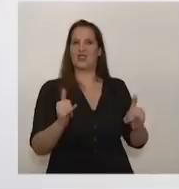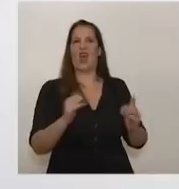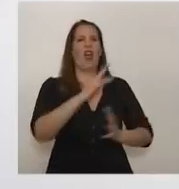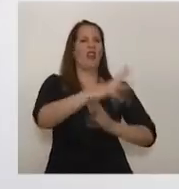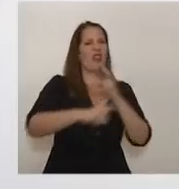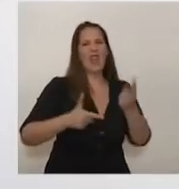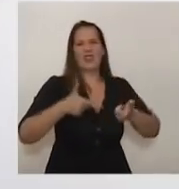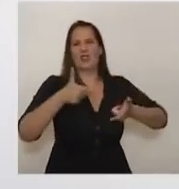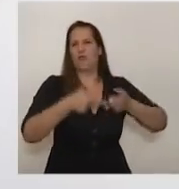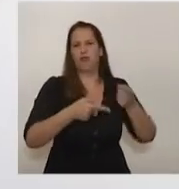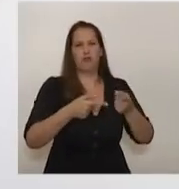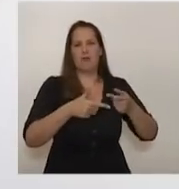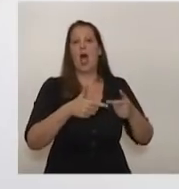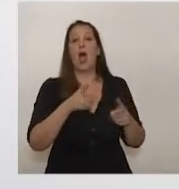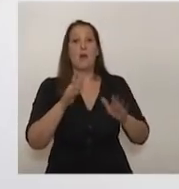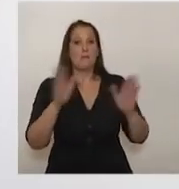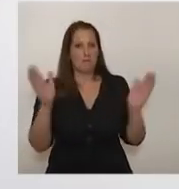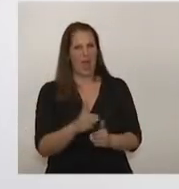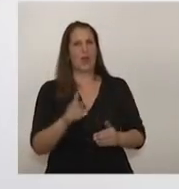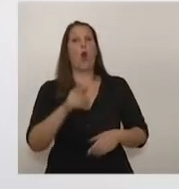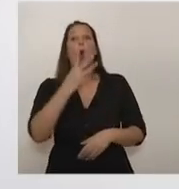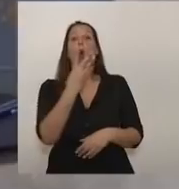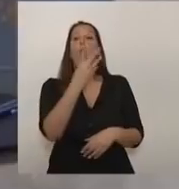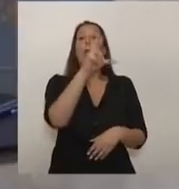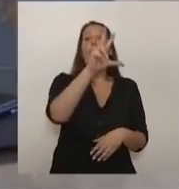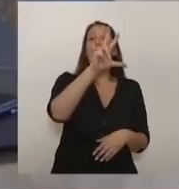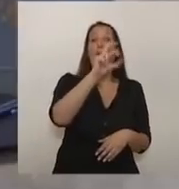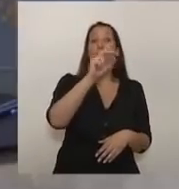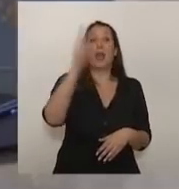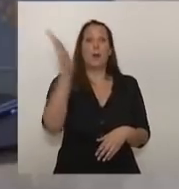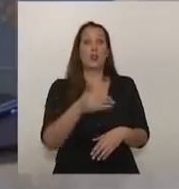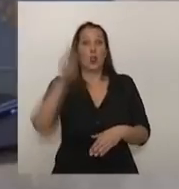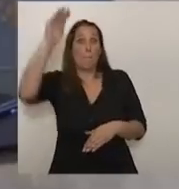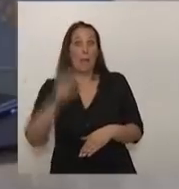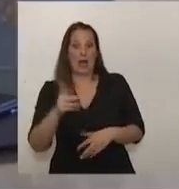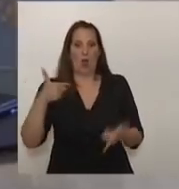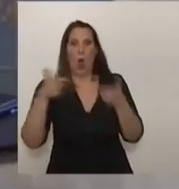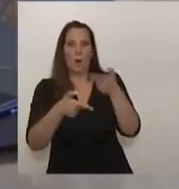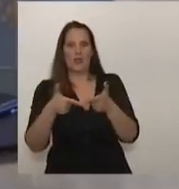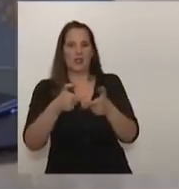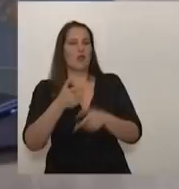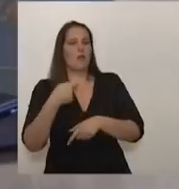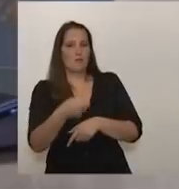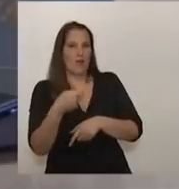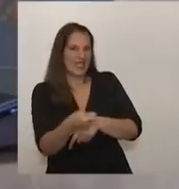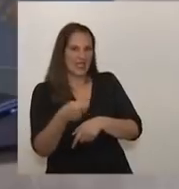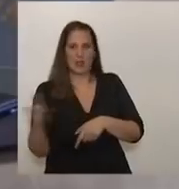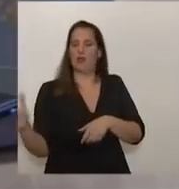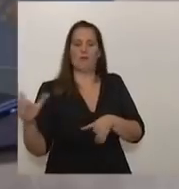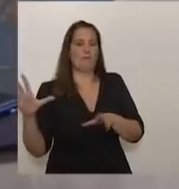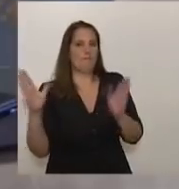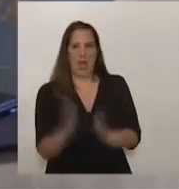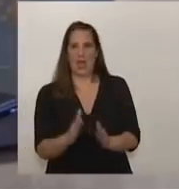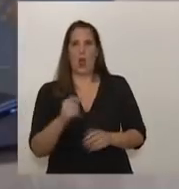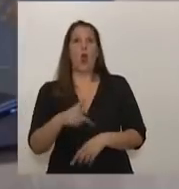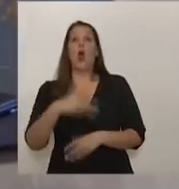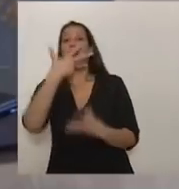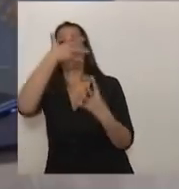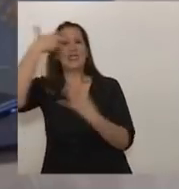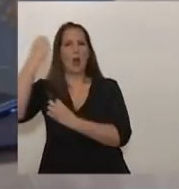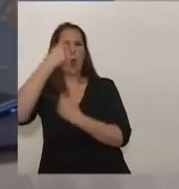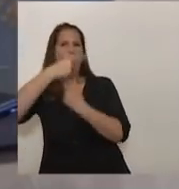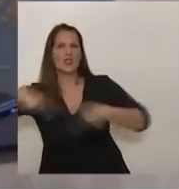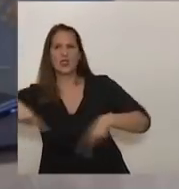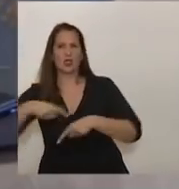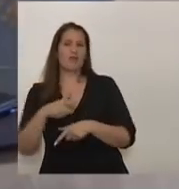años bajaron más de un 30% los homicidios. Ya casi no hay secuestros y hay menos denuncias de robos.